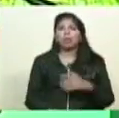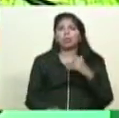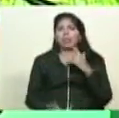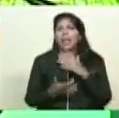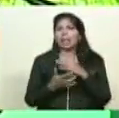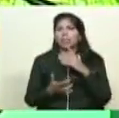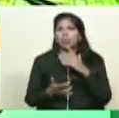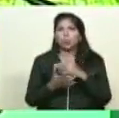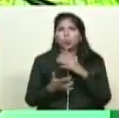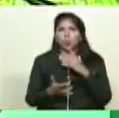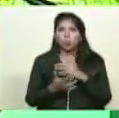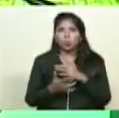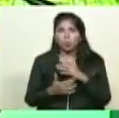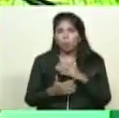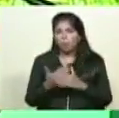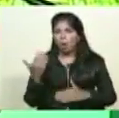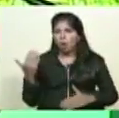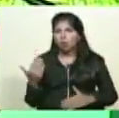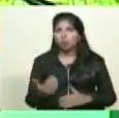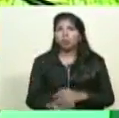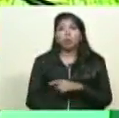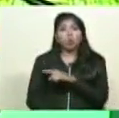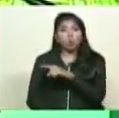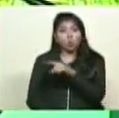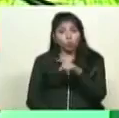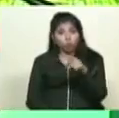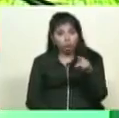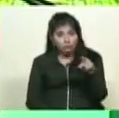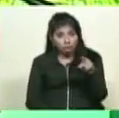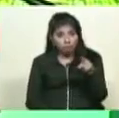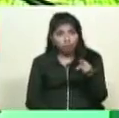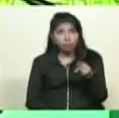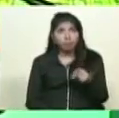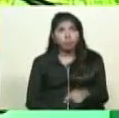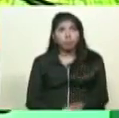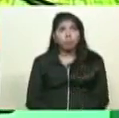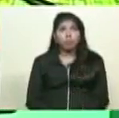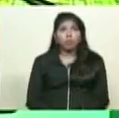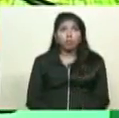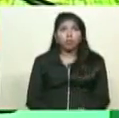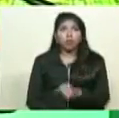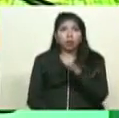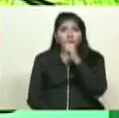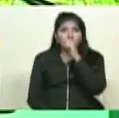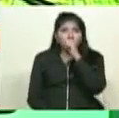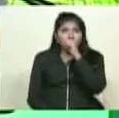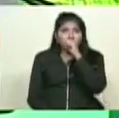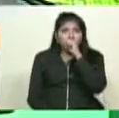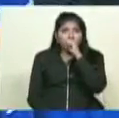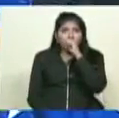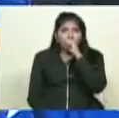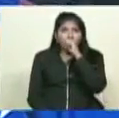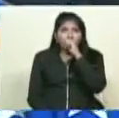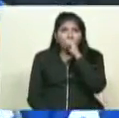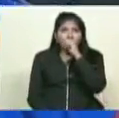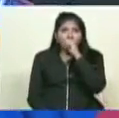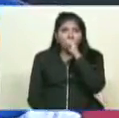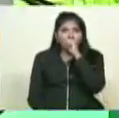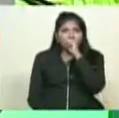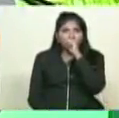tecnológico. Amerita que ustedes, Raúl y Raúla, Richard, Carmen,